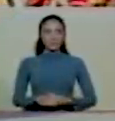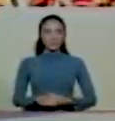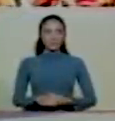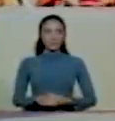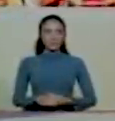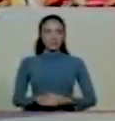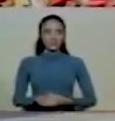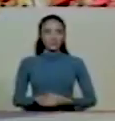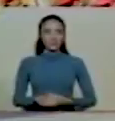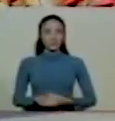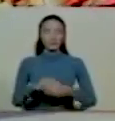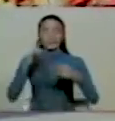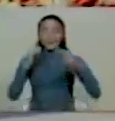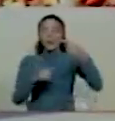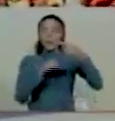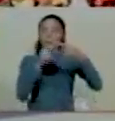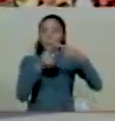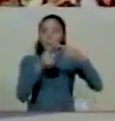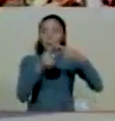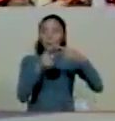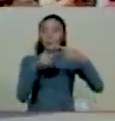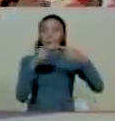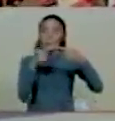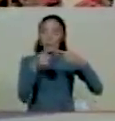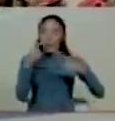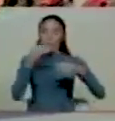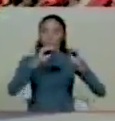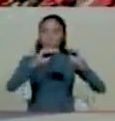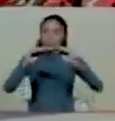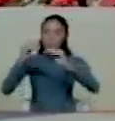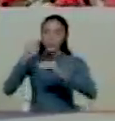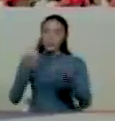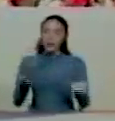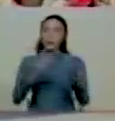Yo lo primero que vengo a convocarlo, después lo demás.